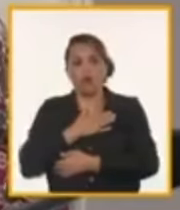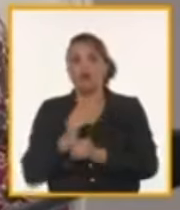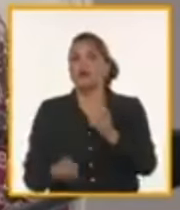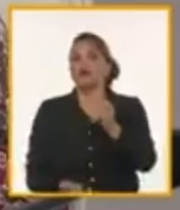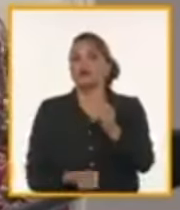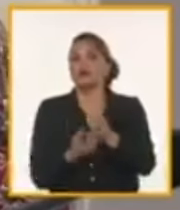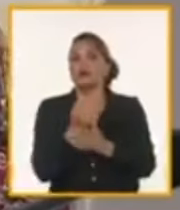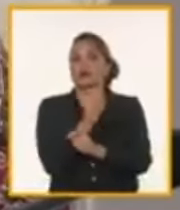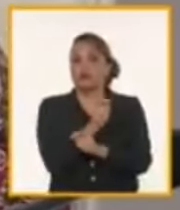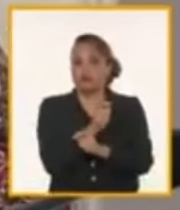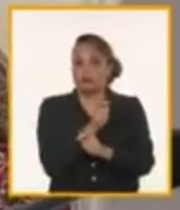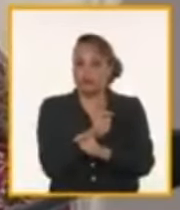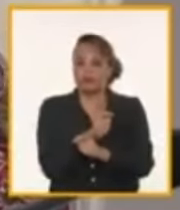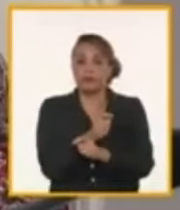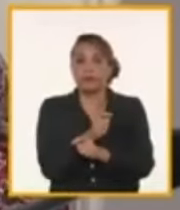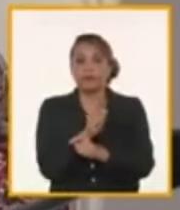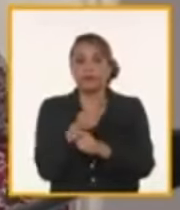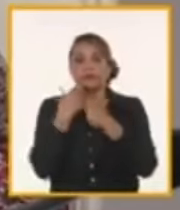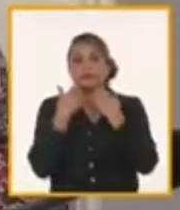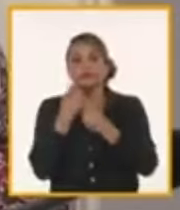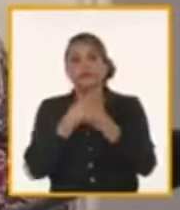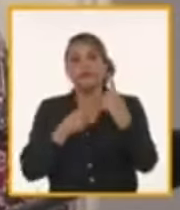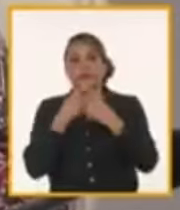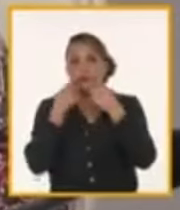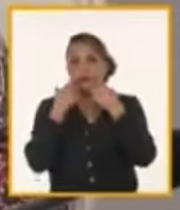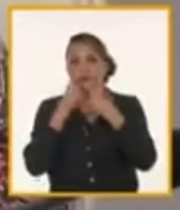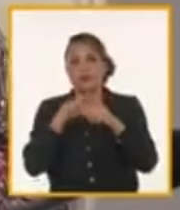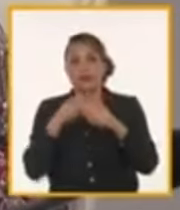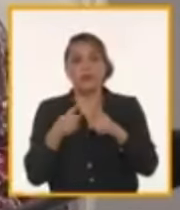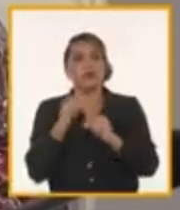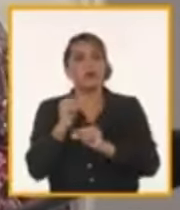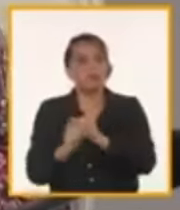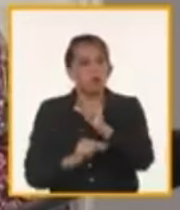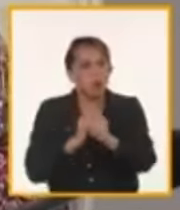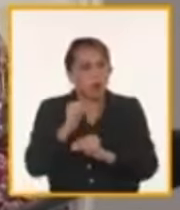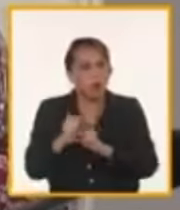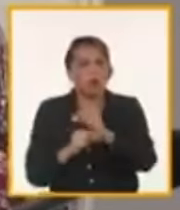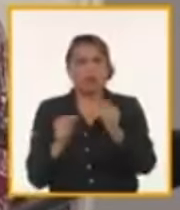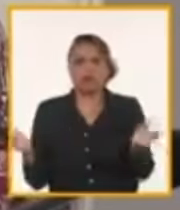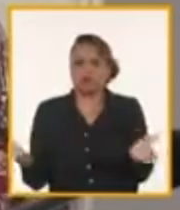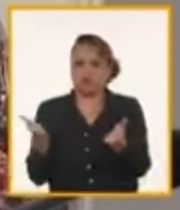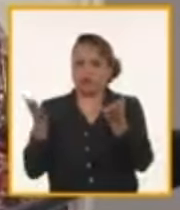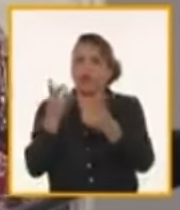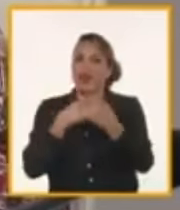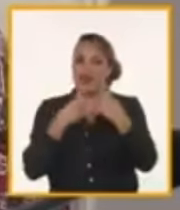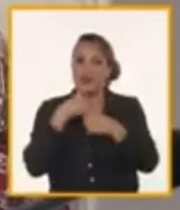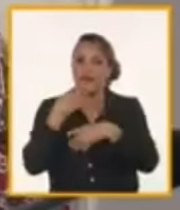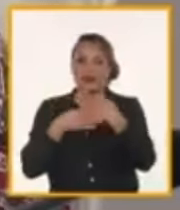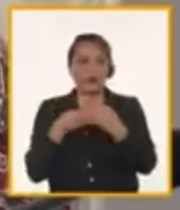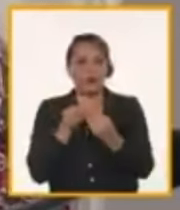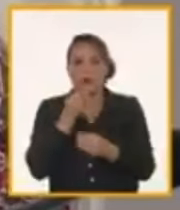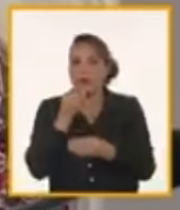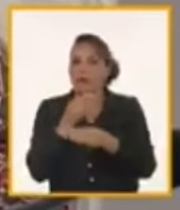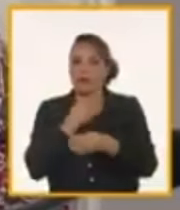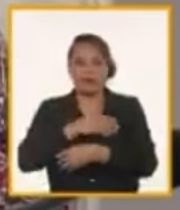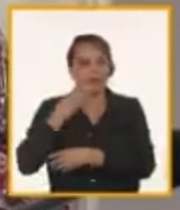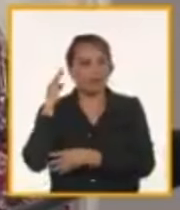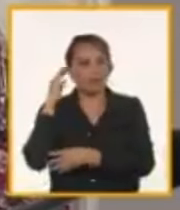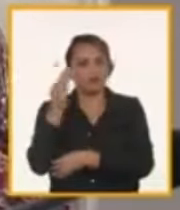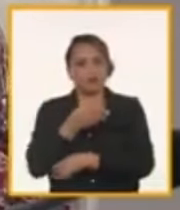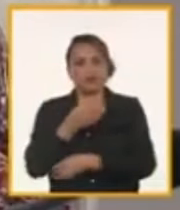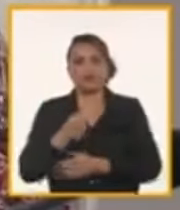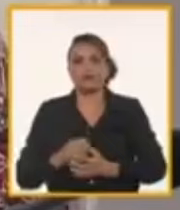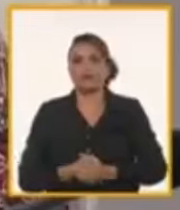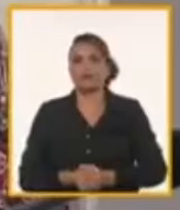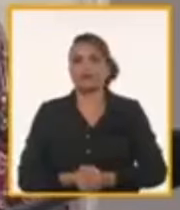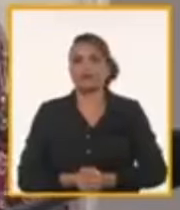y esto realmente eh es un reto pero avanza a pesar de las dificultades Yo creo que es importante decir que la